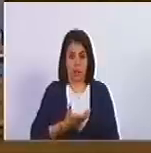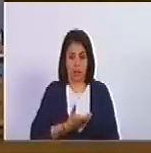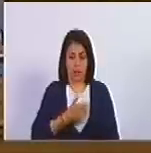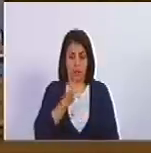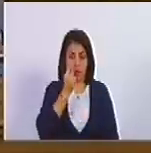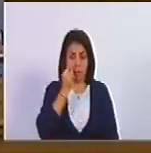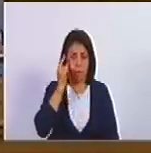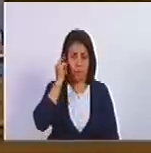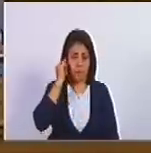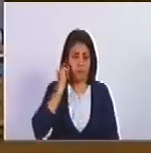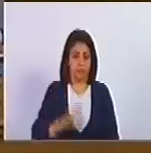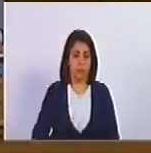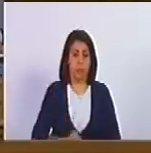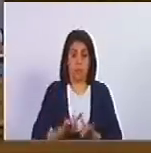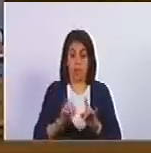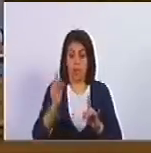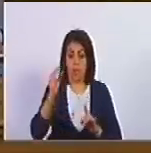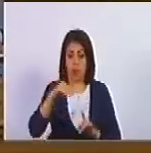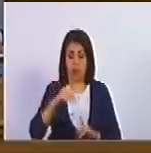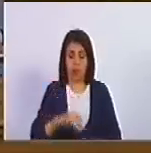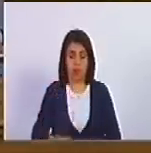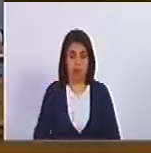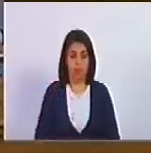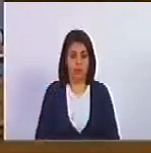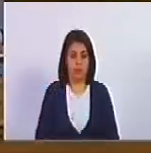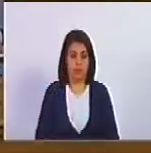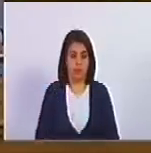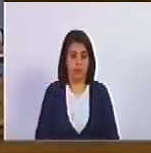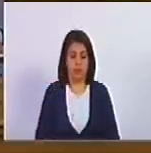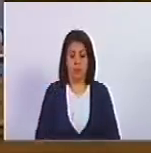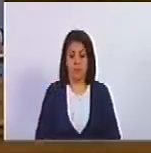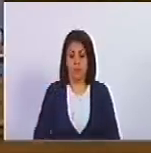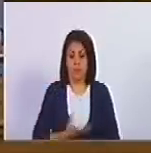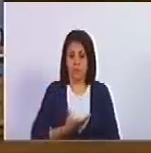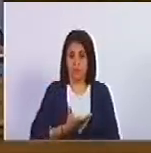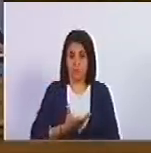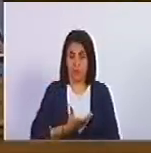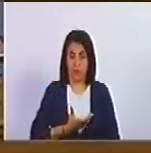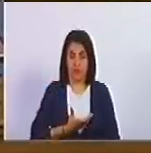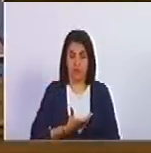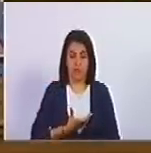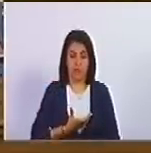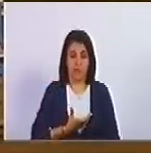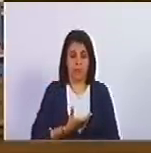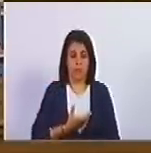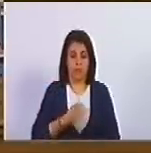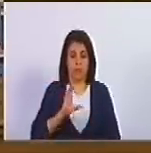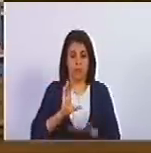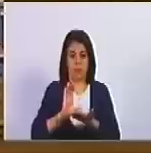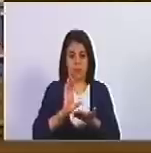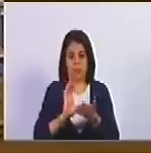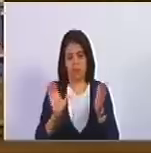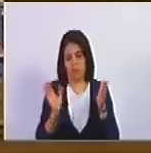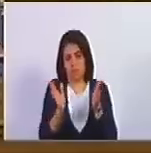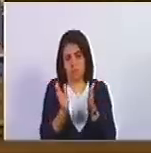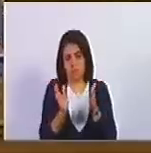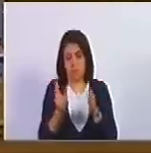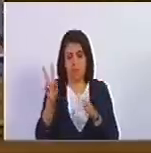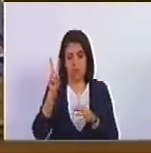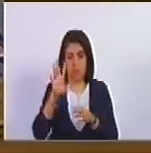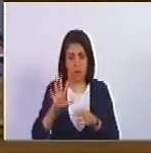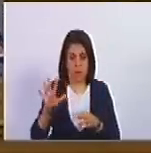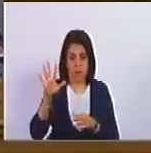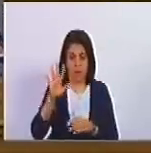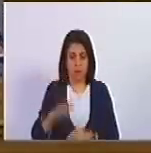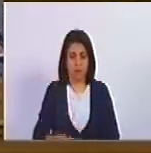los alcaldes, pero principalmente a las alcaldías de ciudades pequeñas de